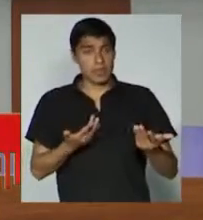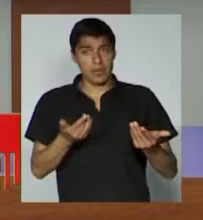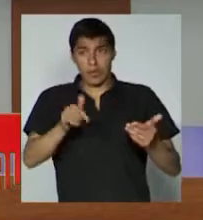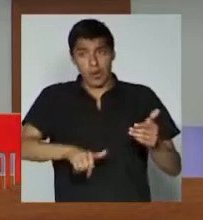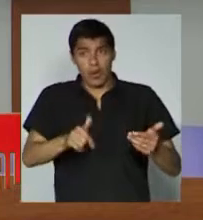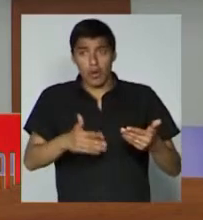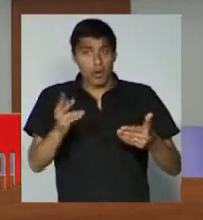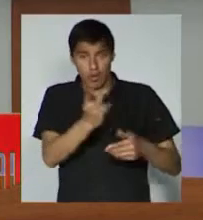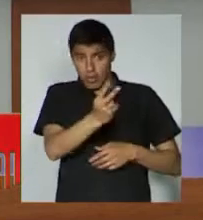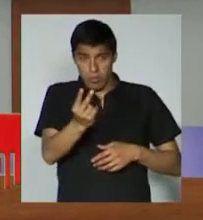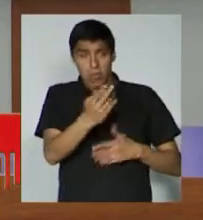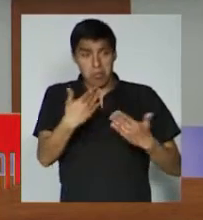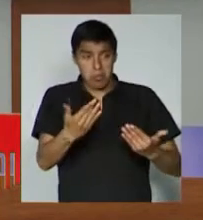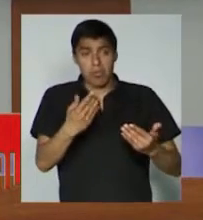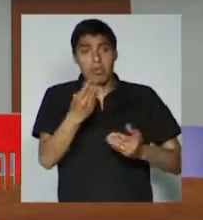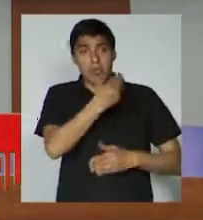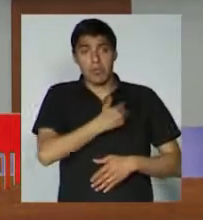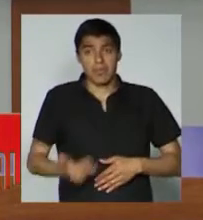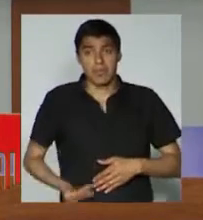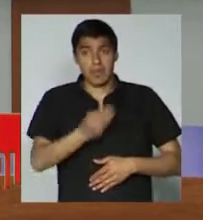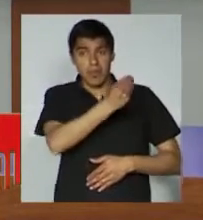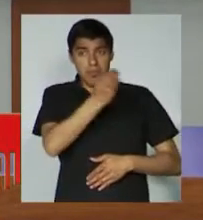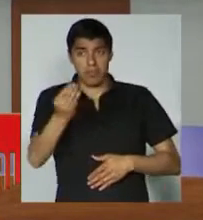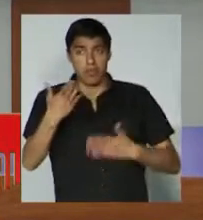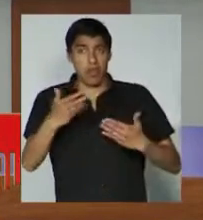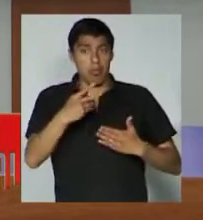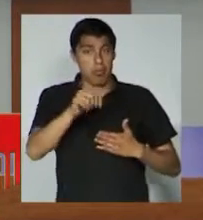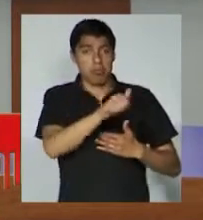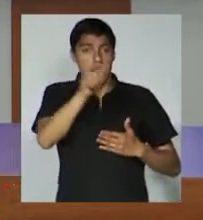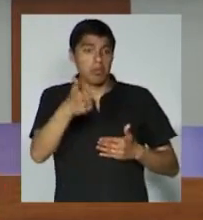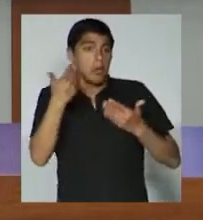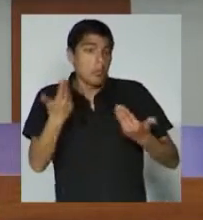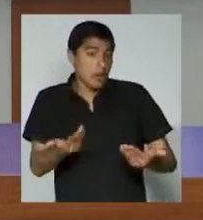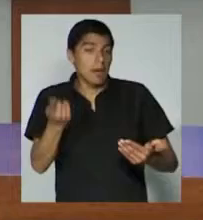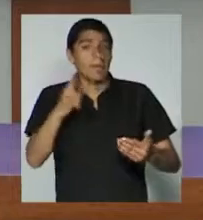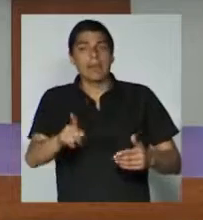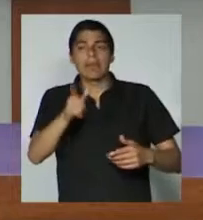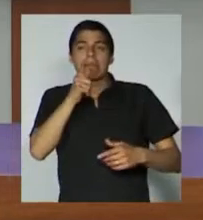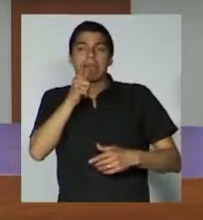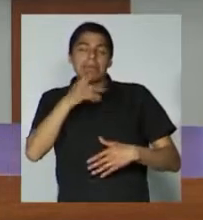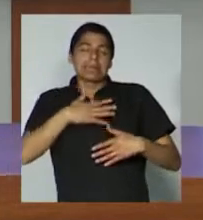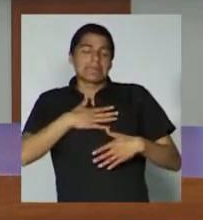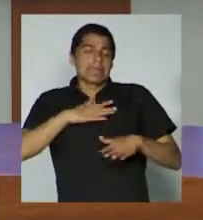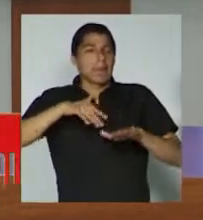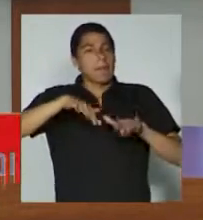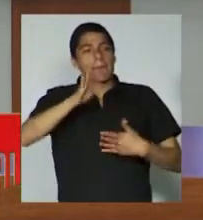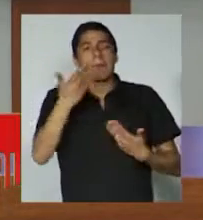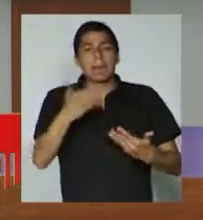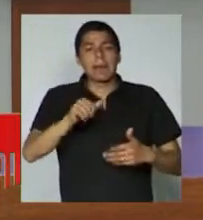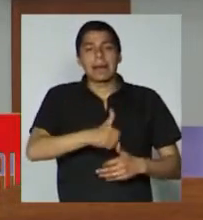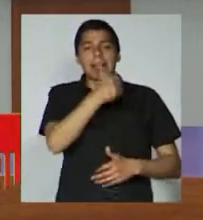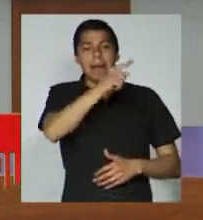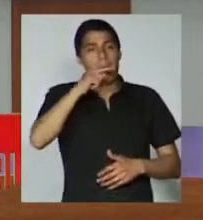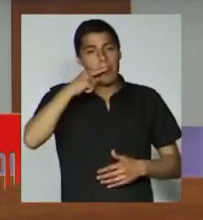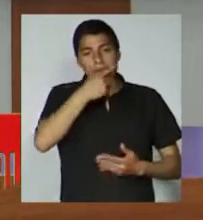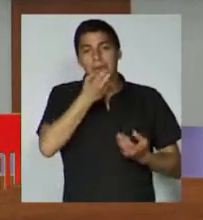largada, cualquiera de los dos puede ser presidente. Tiene, a mi juicio, más chances Macri que Scioli por el tema de que tiene más